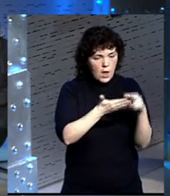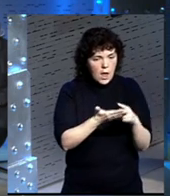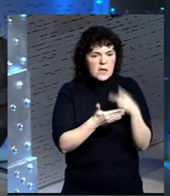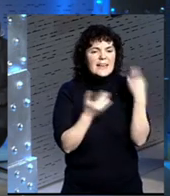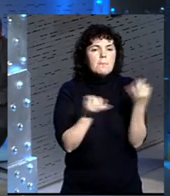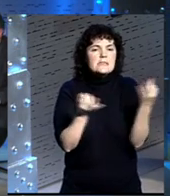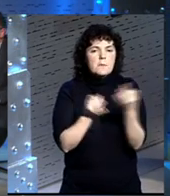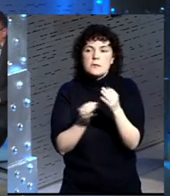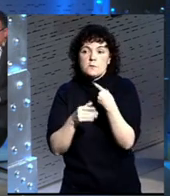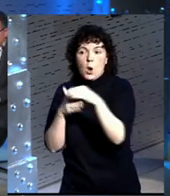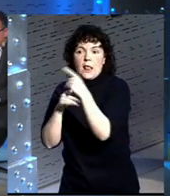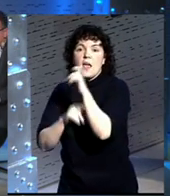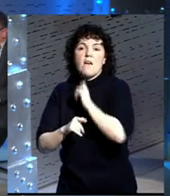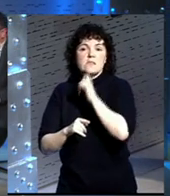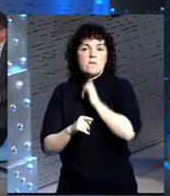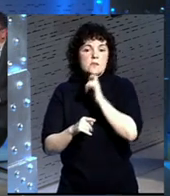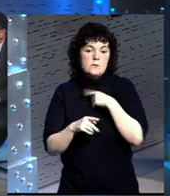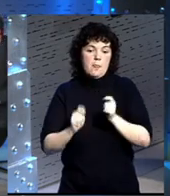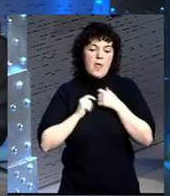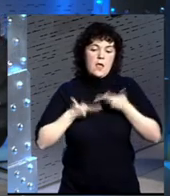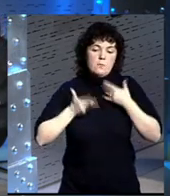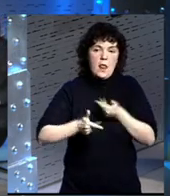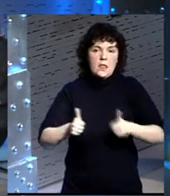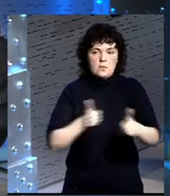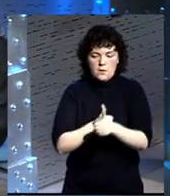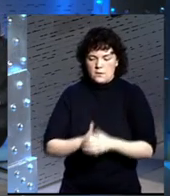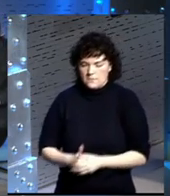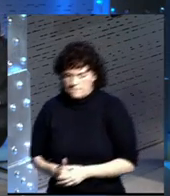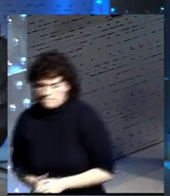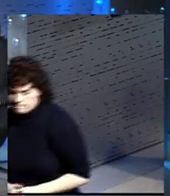nos avisan. O sea, te permite anticiparte mucho.